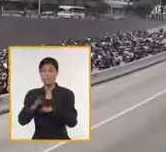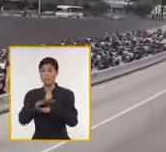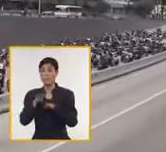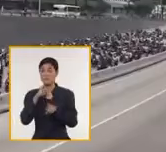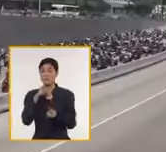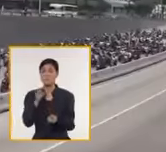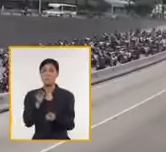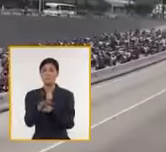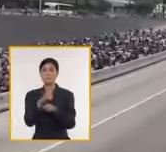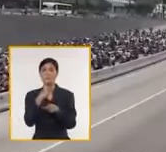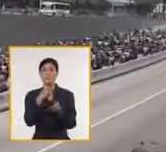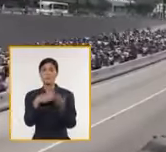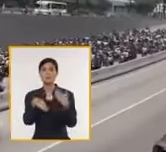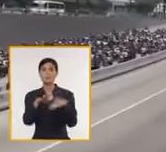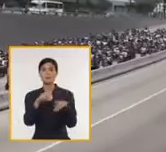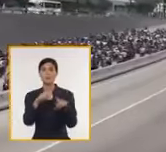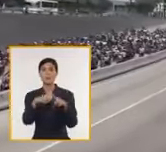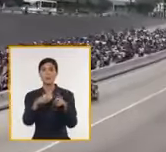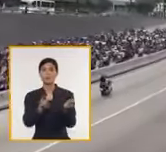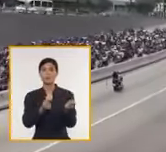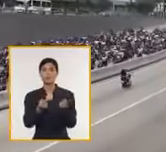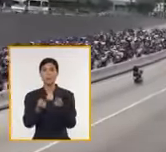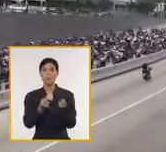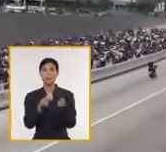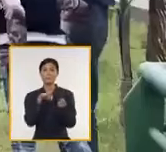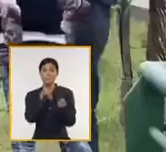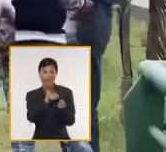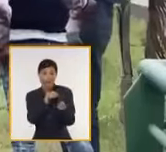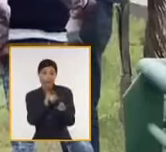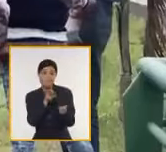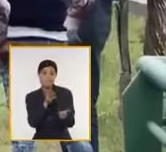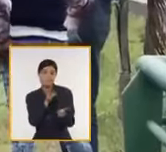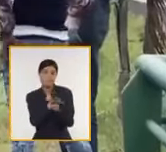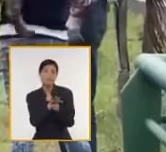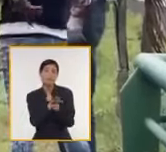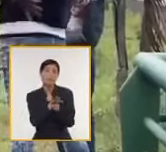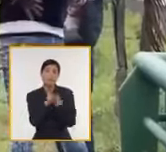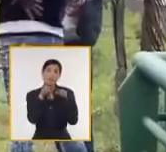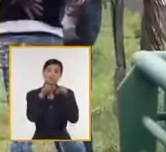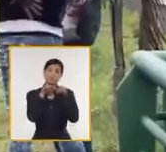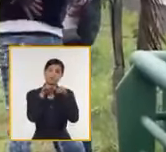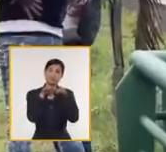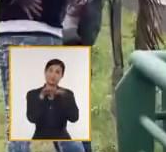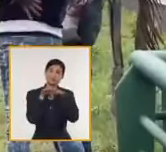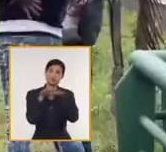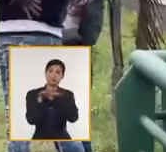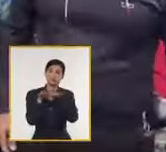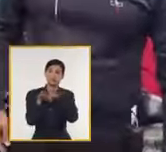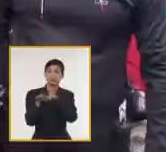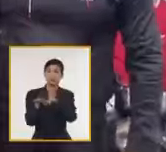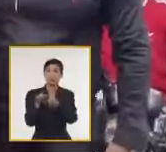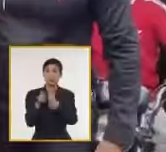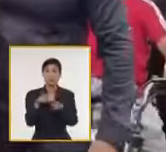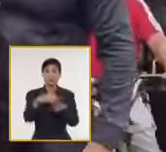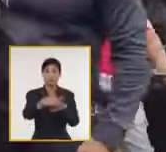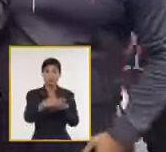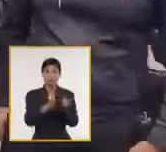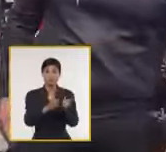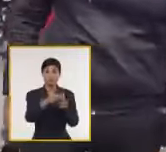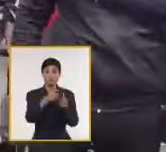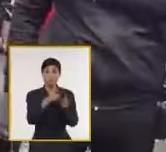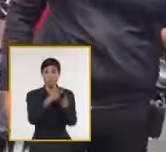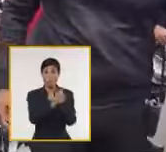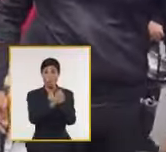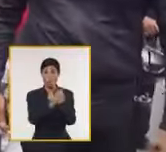Ministerio de Transporte rumbo al cuartel de La Montaña, donde reposan los restos del expresidente Hugo Chávez. La movilización